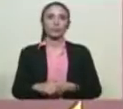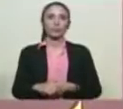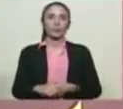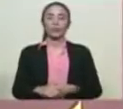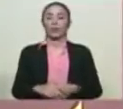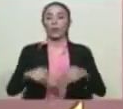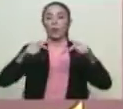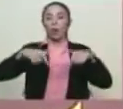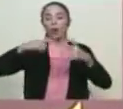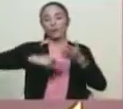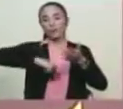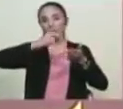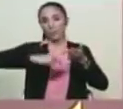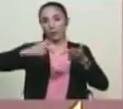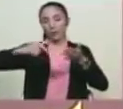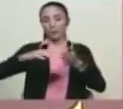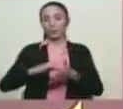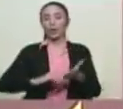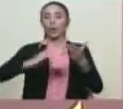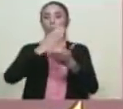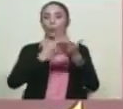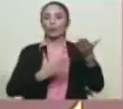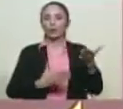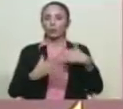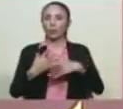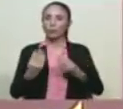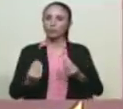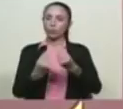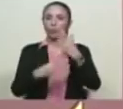vamos a firmar el contrato colectivo número 2,